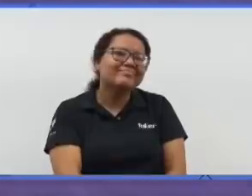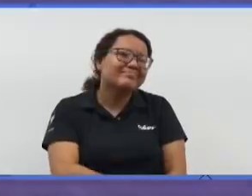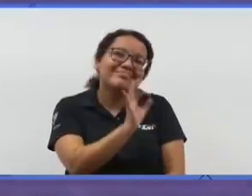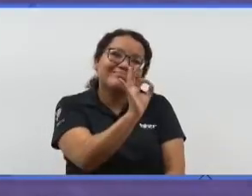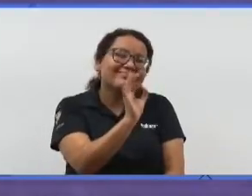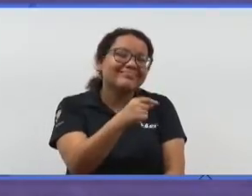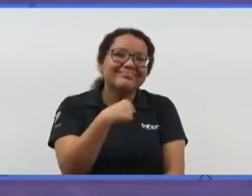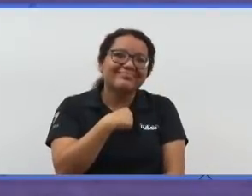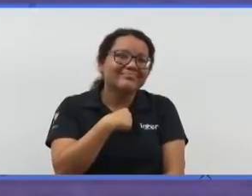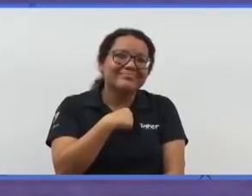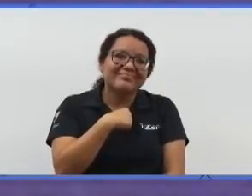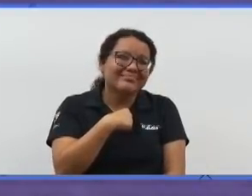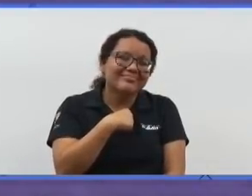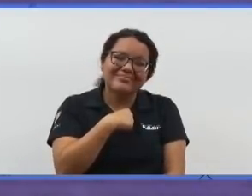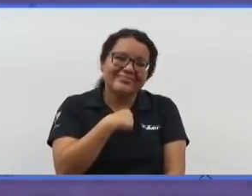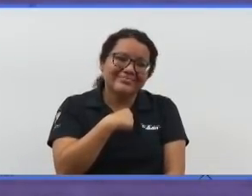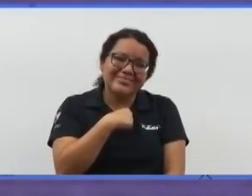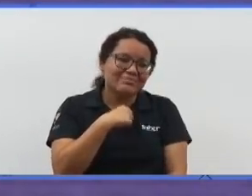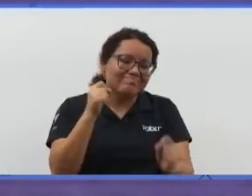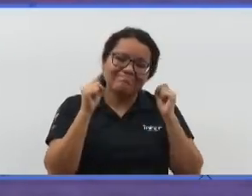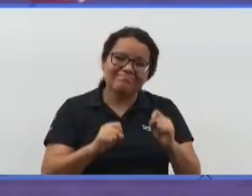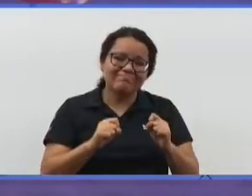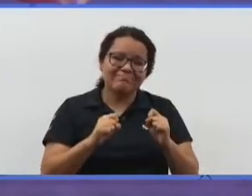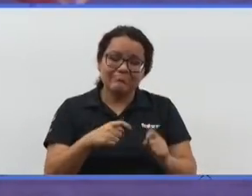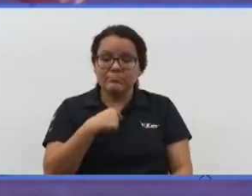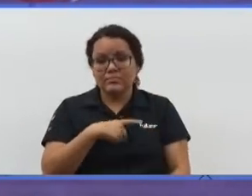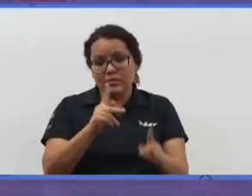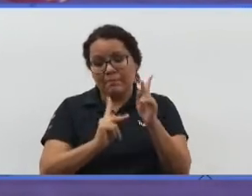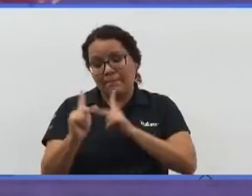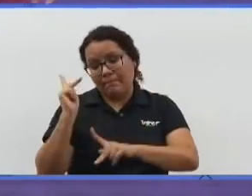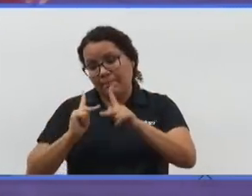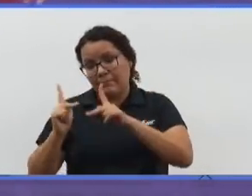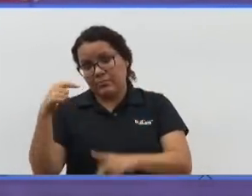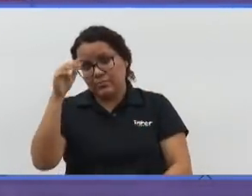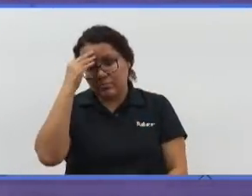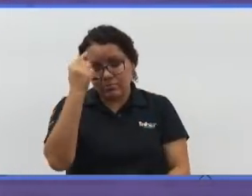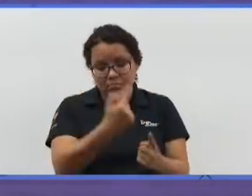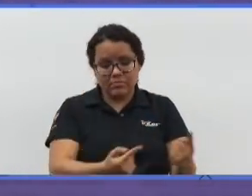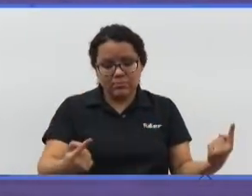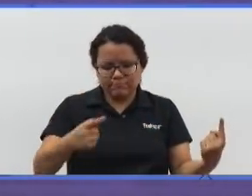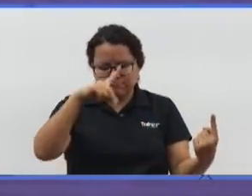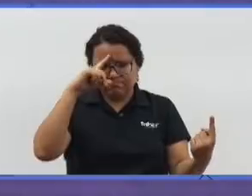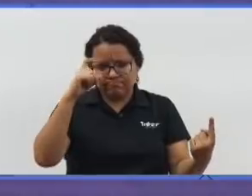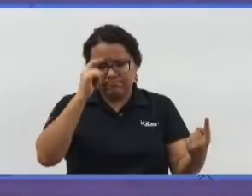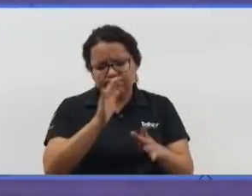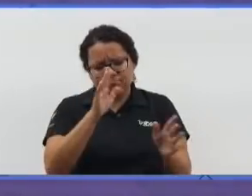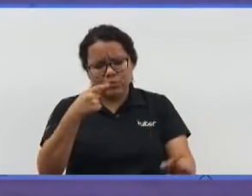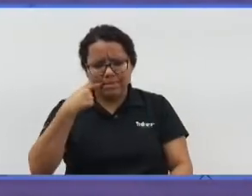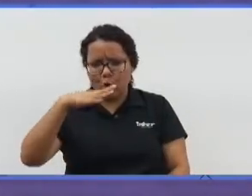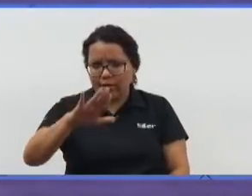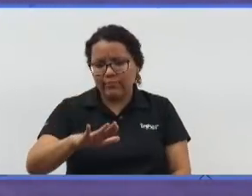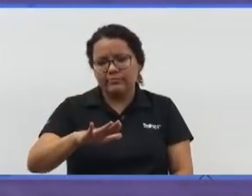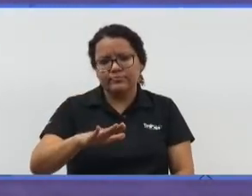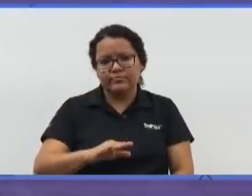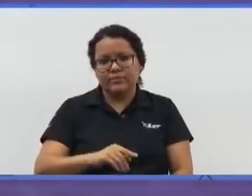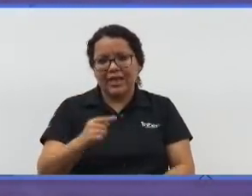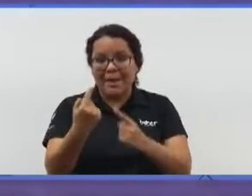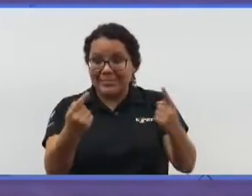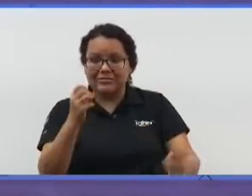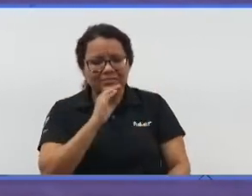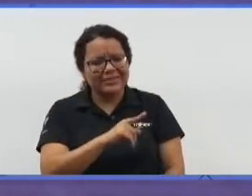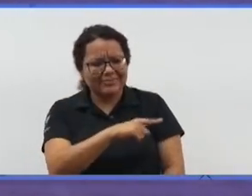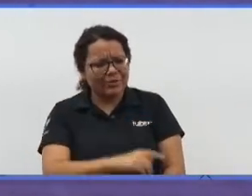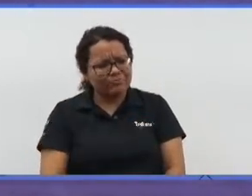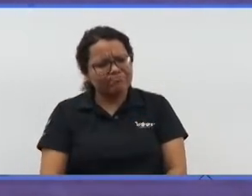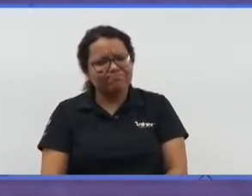yo ya comencé tarde te voy a hablar de una parábola una parábola de unos obreros que jesús puso a prueba a la gente le dijo hasta lo